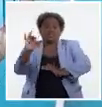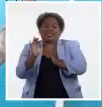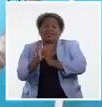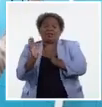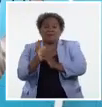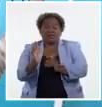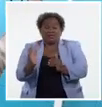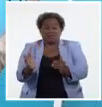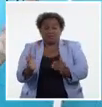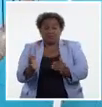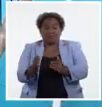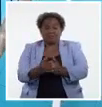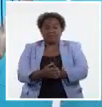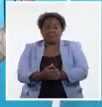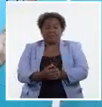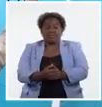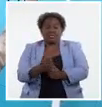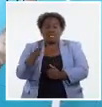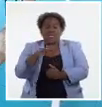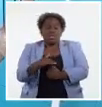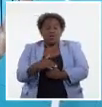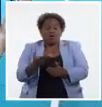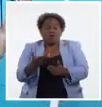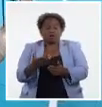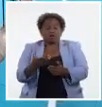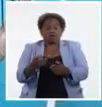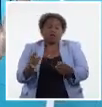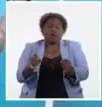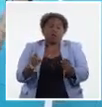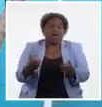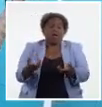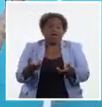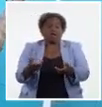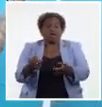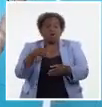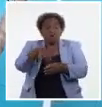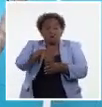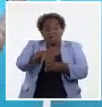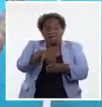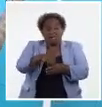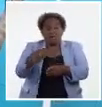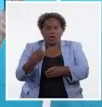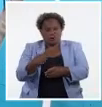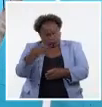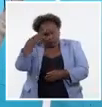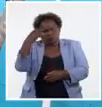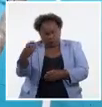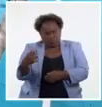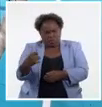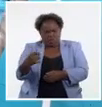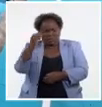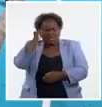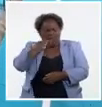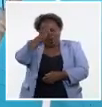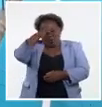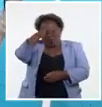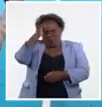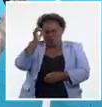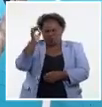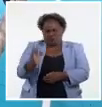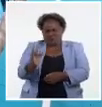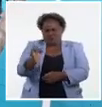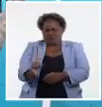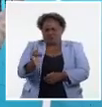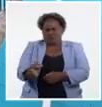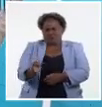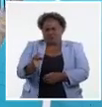sin partido de confrontación oficial, ya sea con un contrario, ¿no? Porque internamente entre nosotros sí jugamos todos los fines de semana, jugamos entre